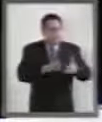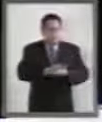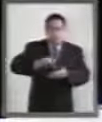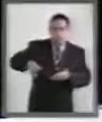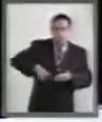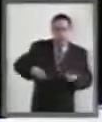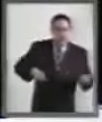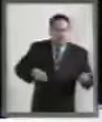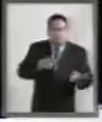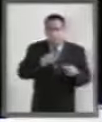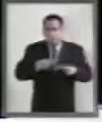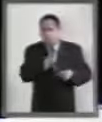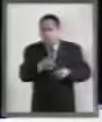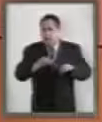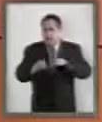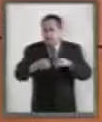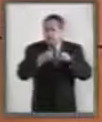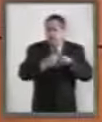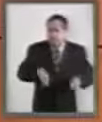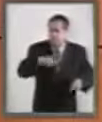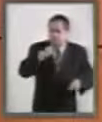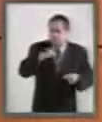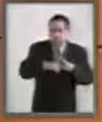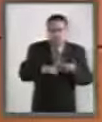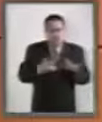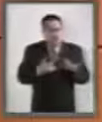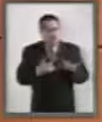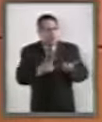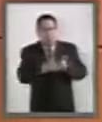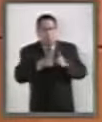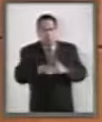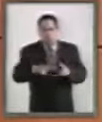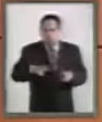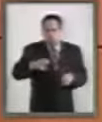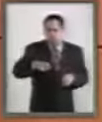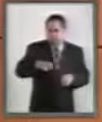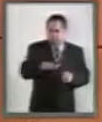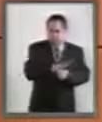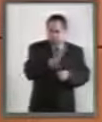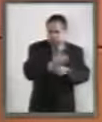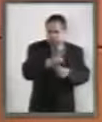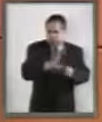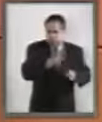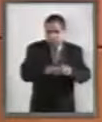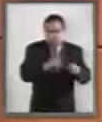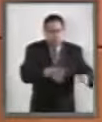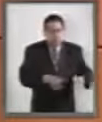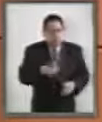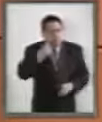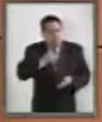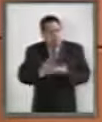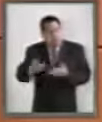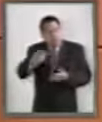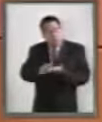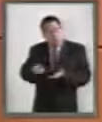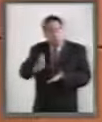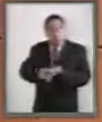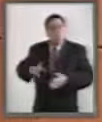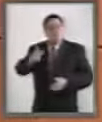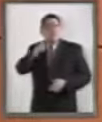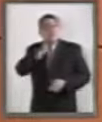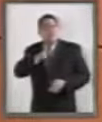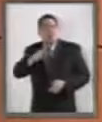trabajadores, pequeños y medianos empresarios, clases medias. La caída en los ingresos petroleros, que lo